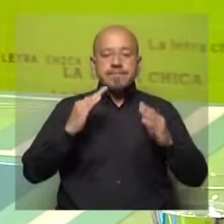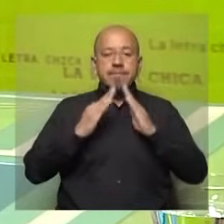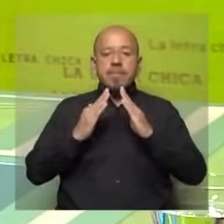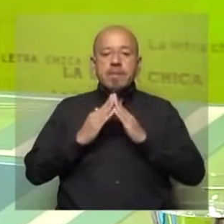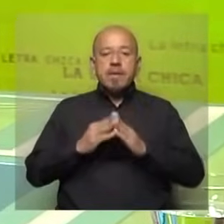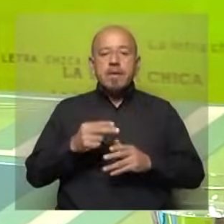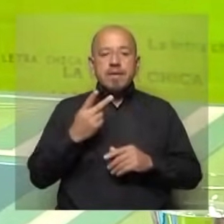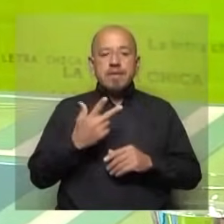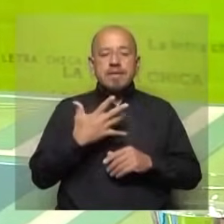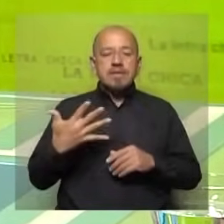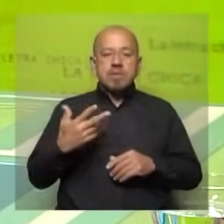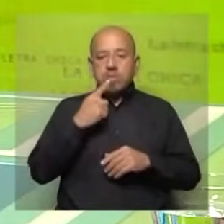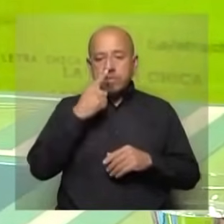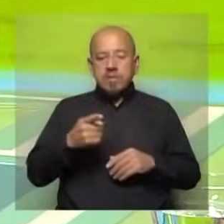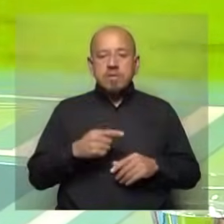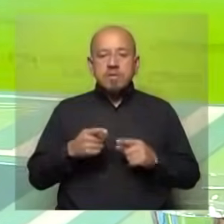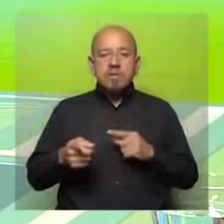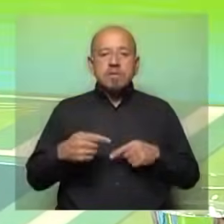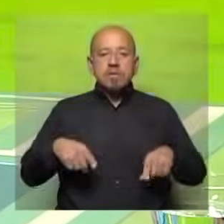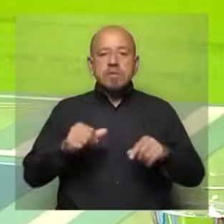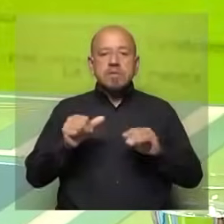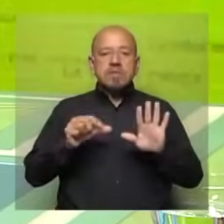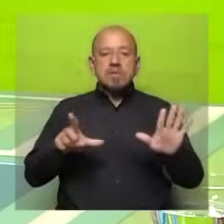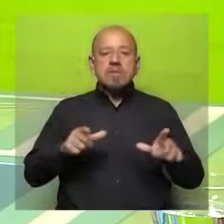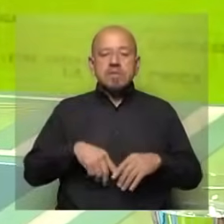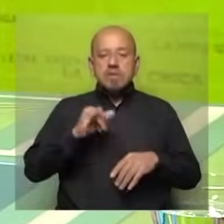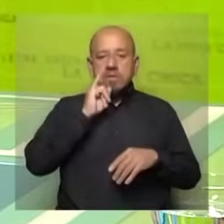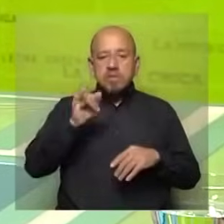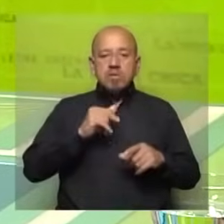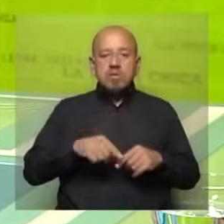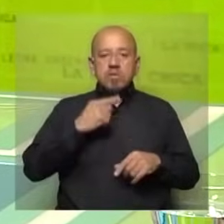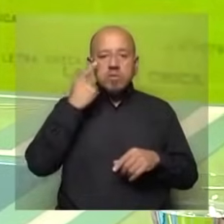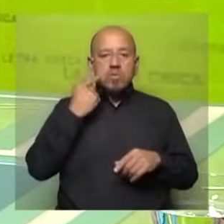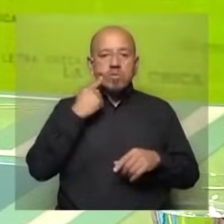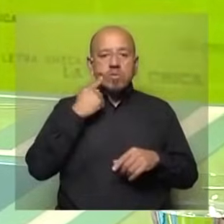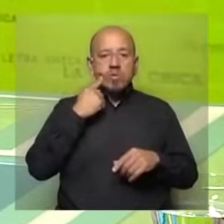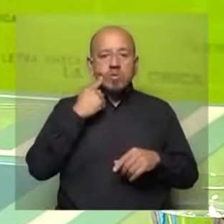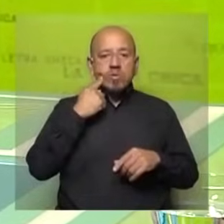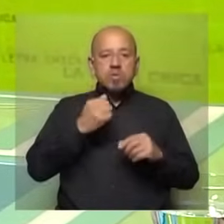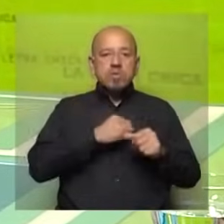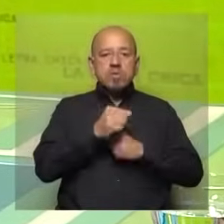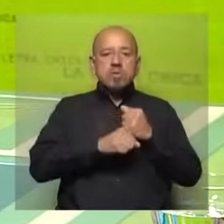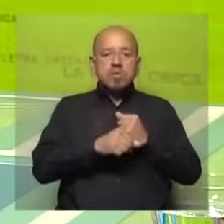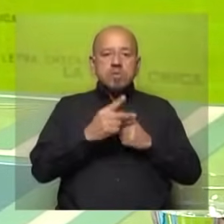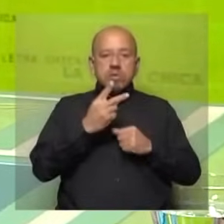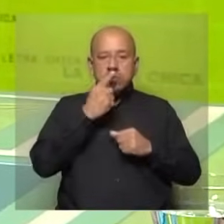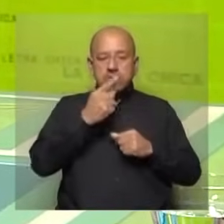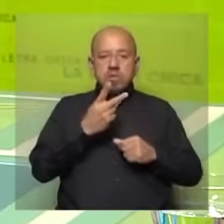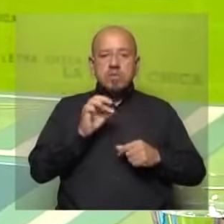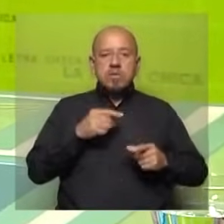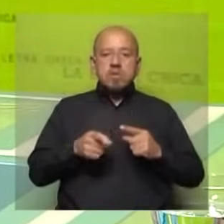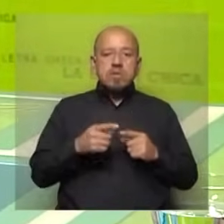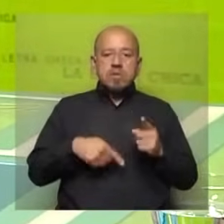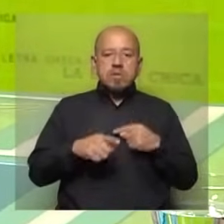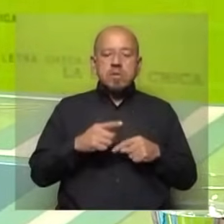Fueron 35.567 denuncias. Se trata del número más alto desde el año 2020 hasta ahora y se calcula que a